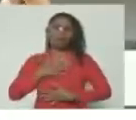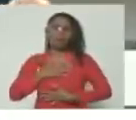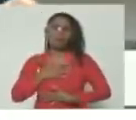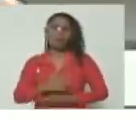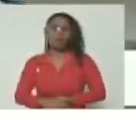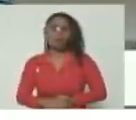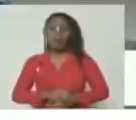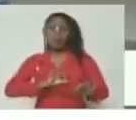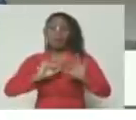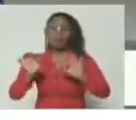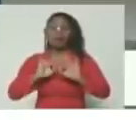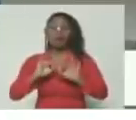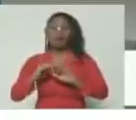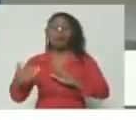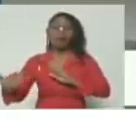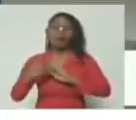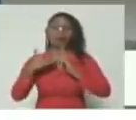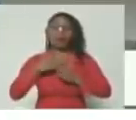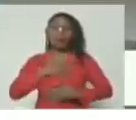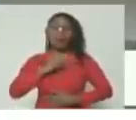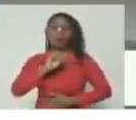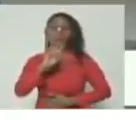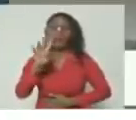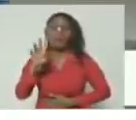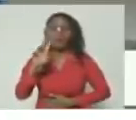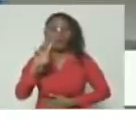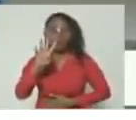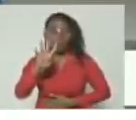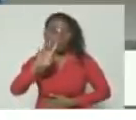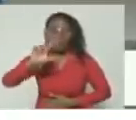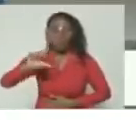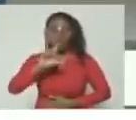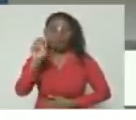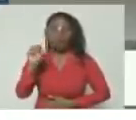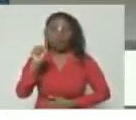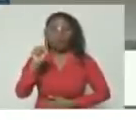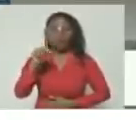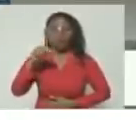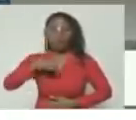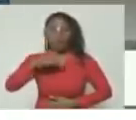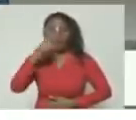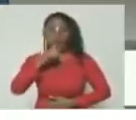Tenían preparado un atentado contra mí el 24 de junio en el Bicentenario de Carabobo este año.